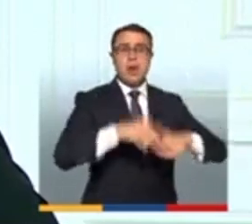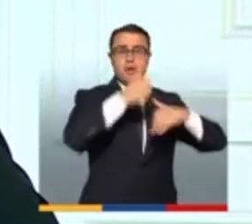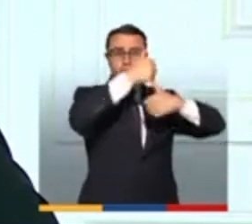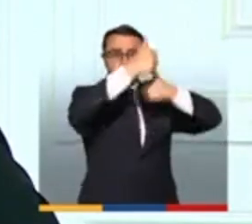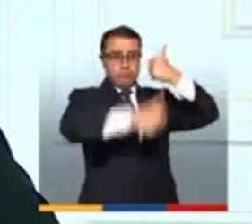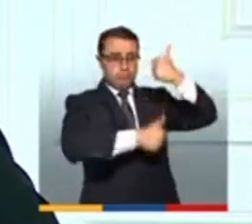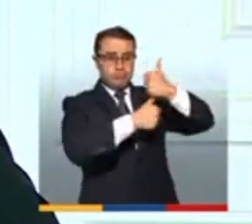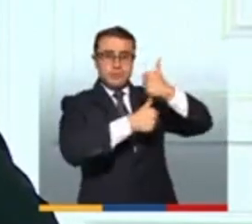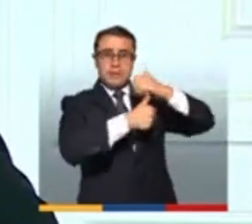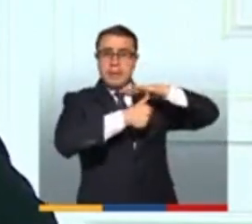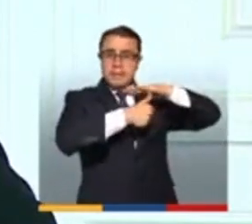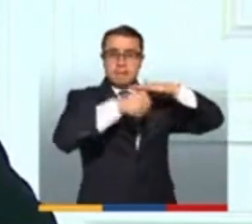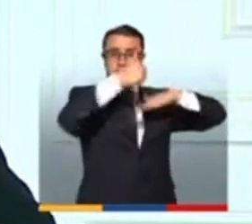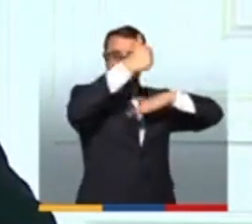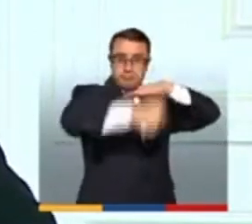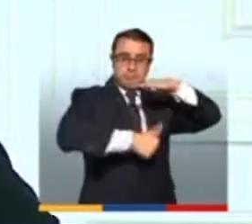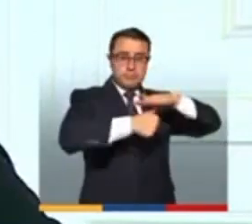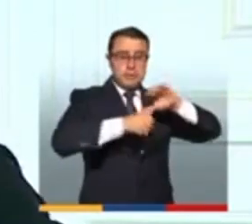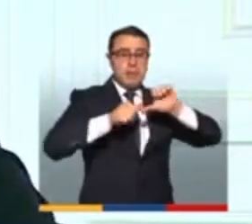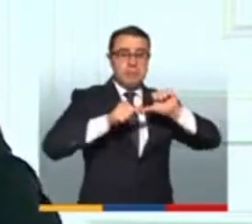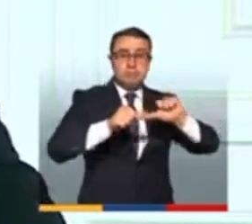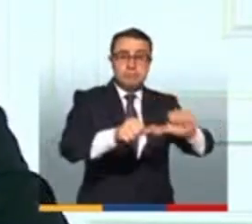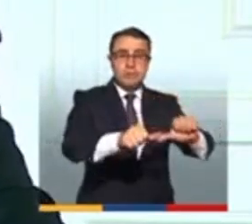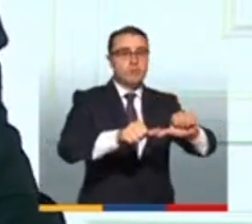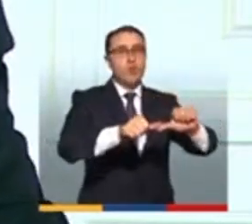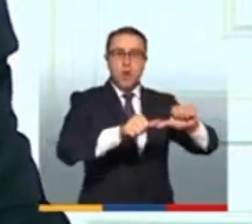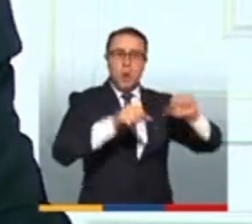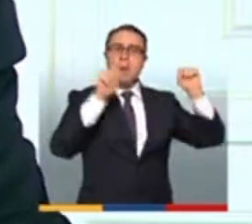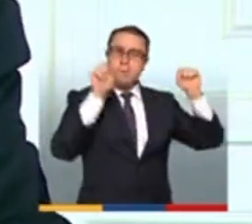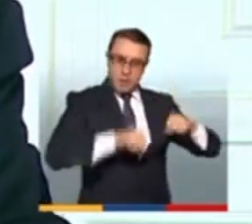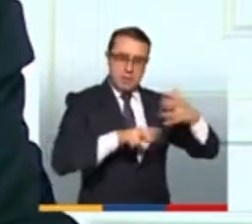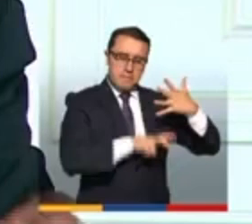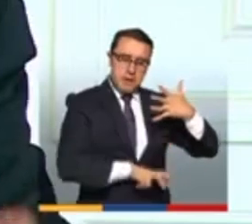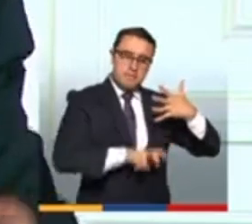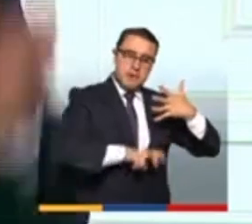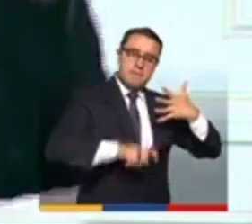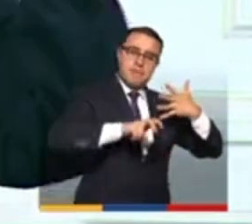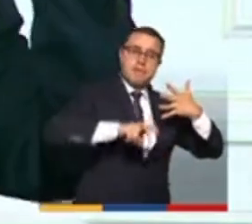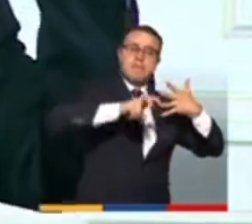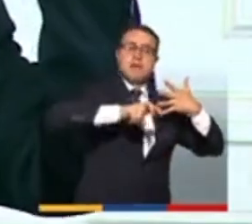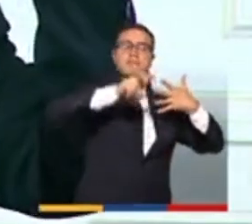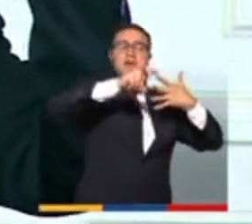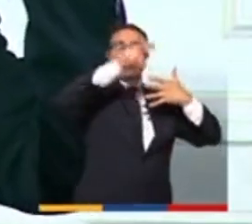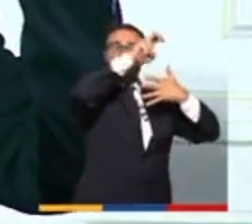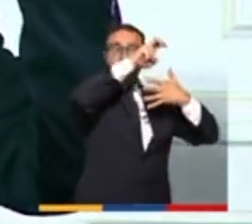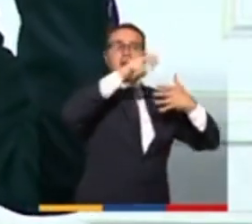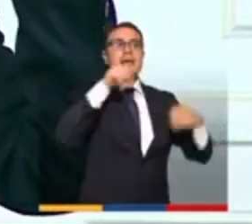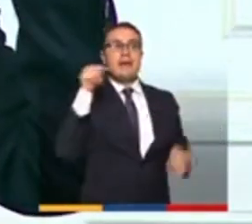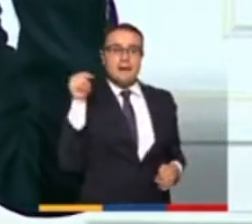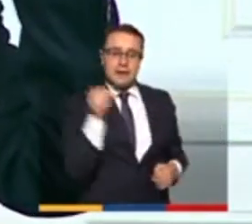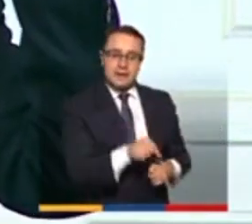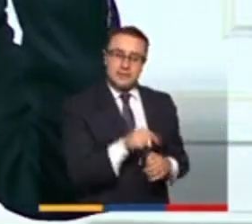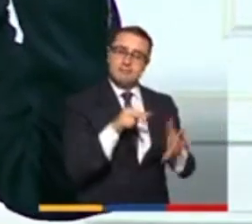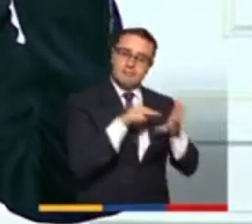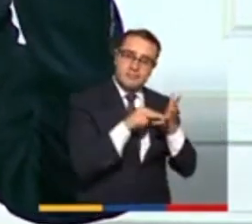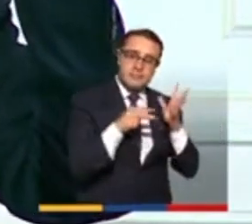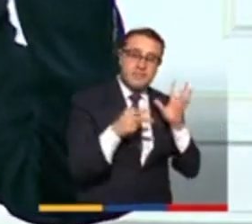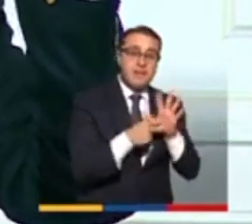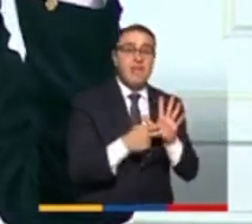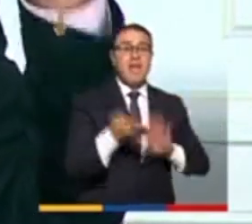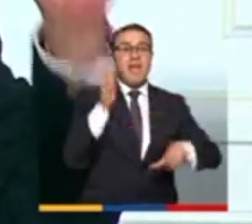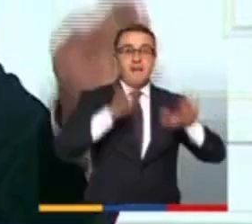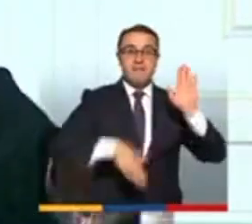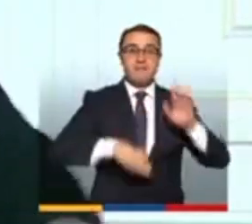ser oficial haya que ser suboficial, lo cual levanta una barrera incluso